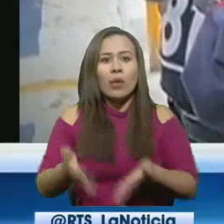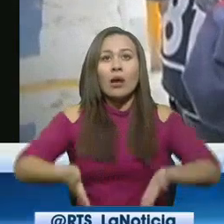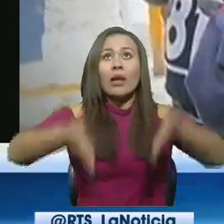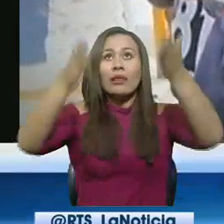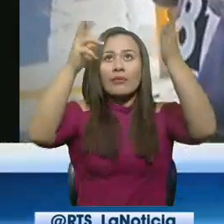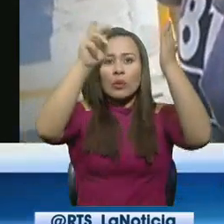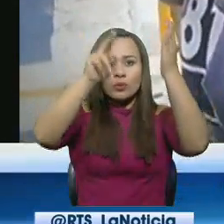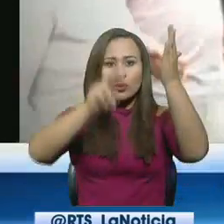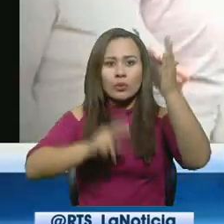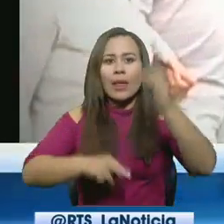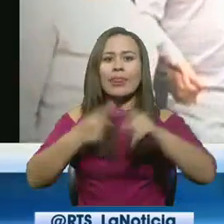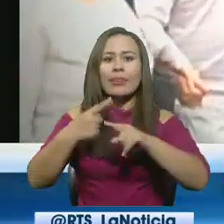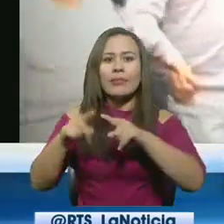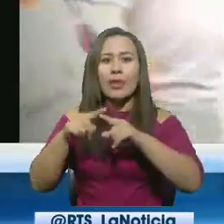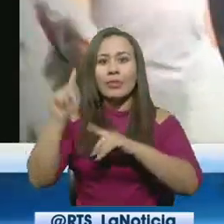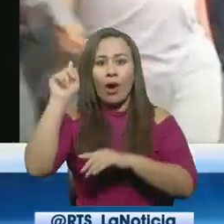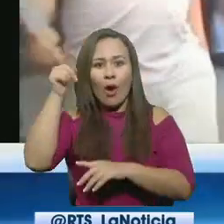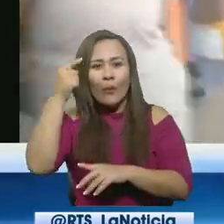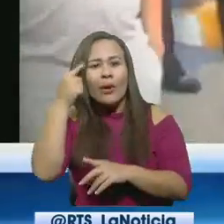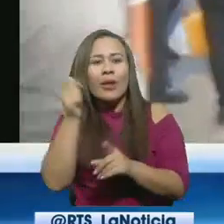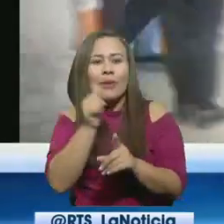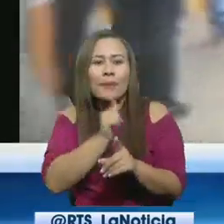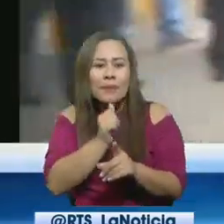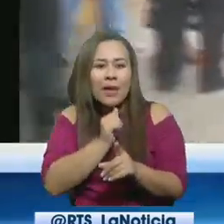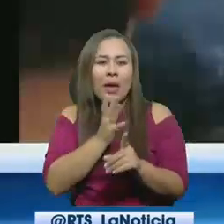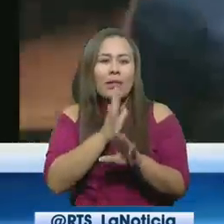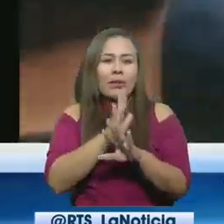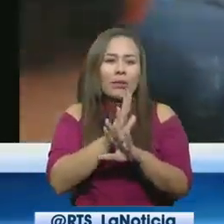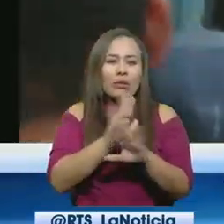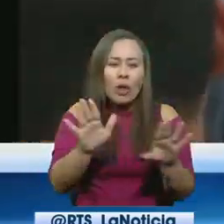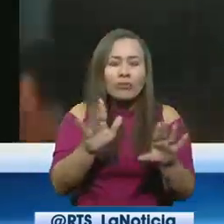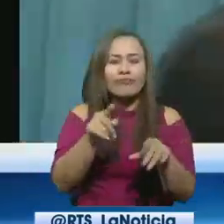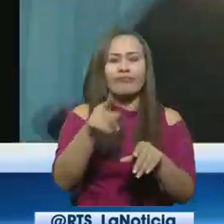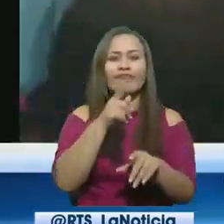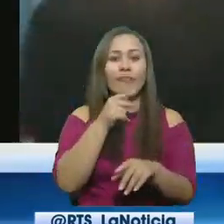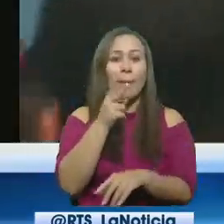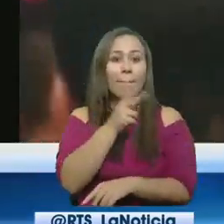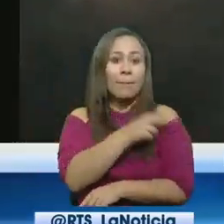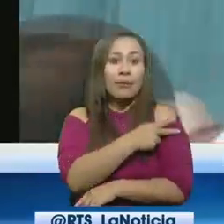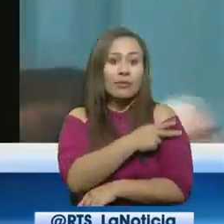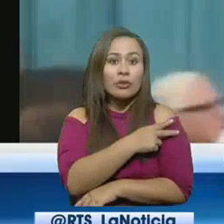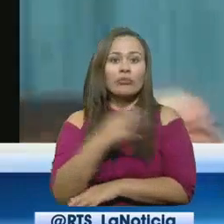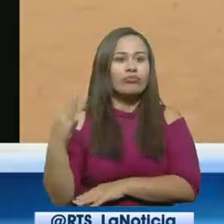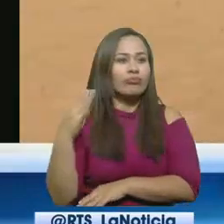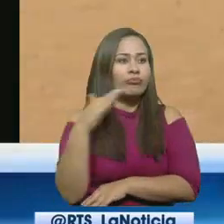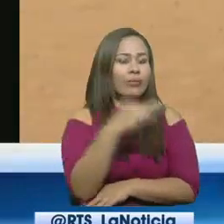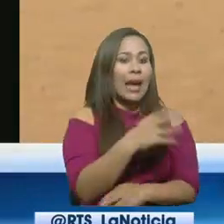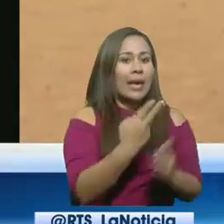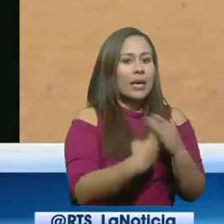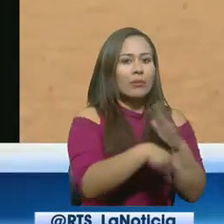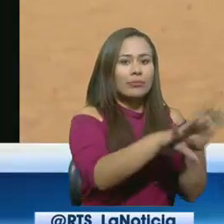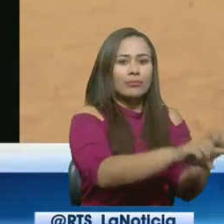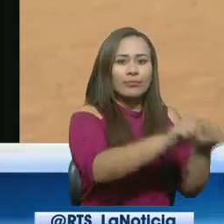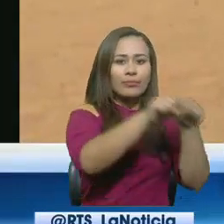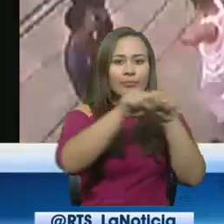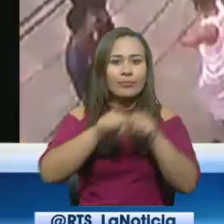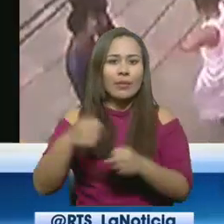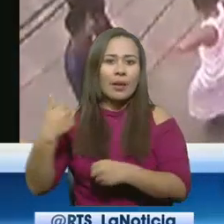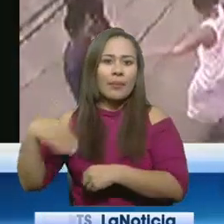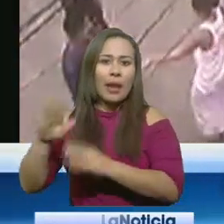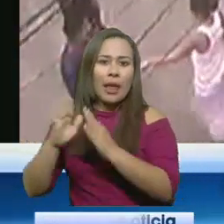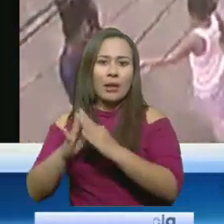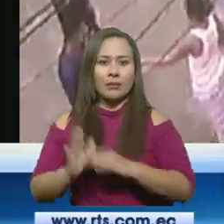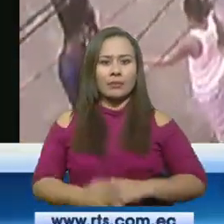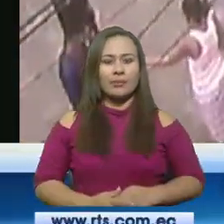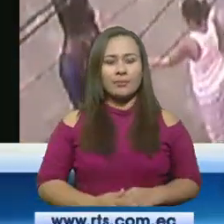de establecimientos públicos y privados. Padres de familia acudieron a las instituciones educativas a retirar a sus hijos. Nos pasaron